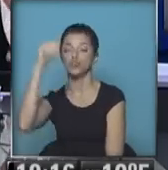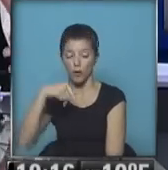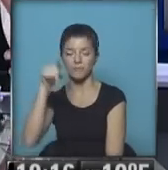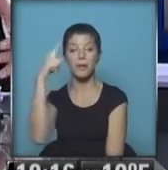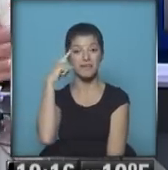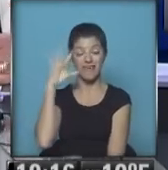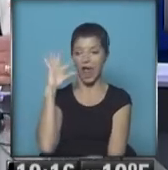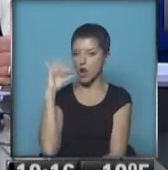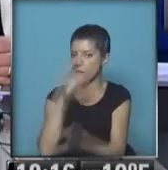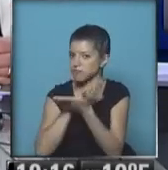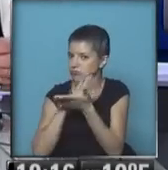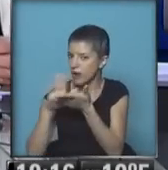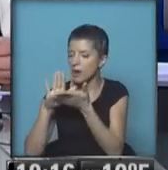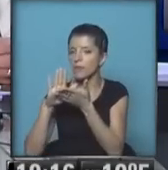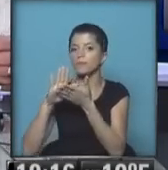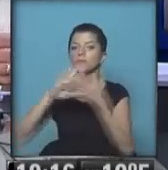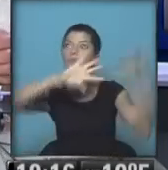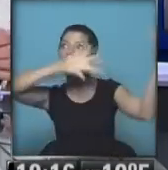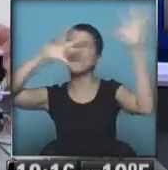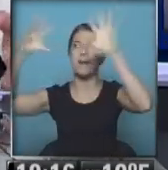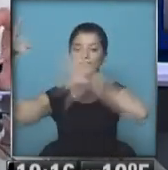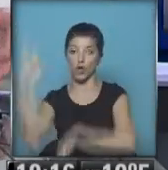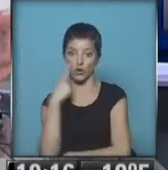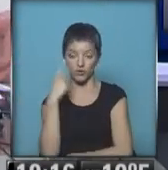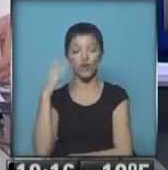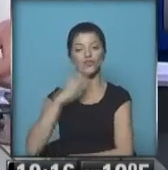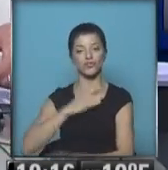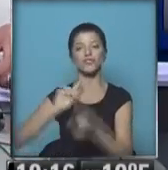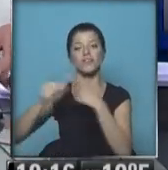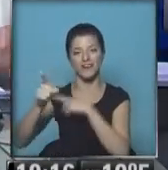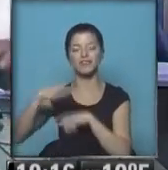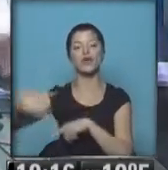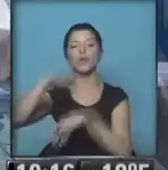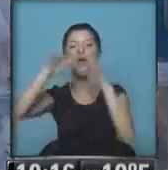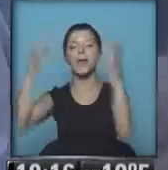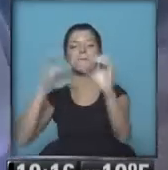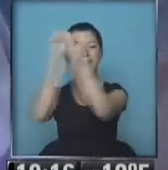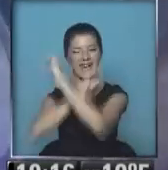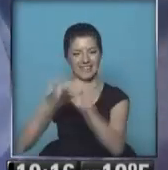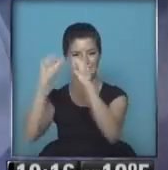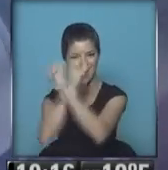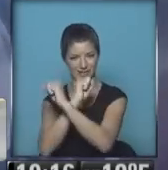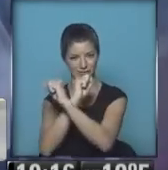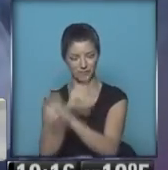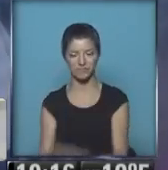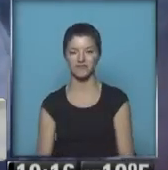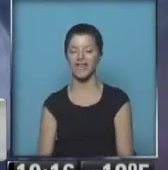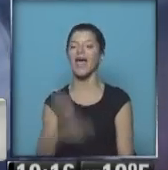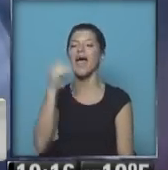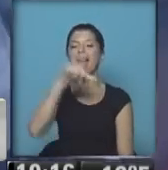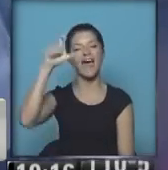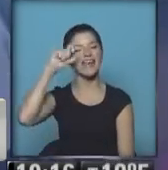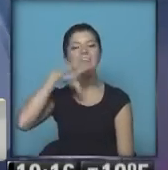hazaña la exploración del espacio. Nosotros estamos en vivo con este tema en el planetario. Efectivamente, con todas las repercusiones. Alejandra Corrales,